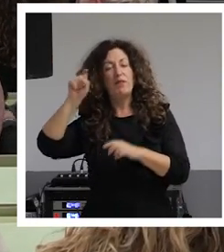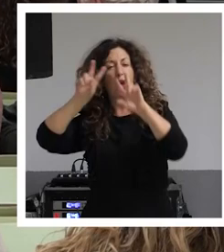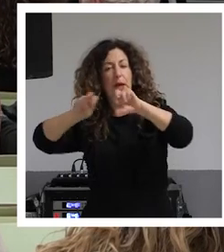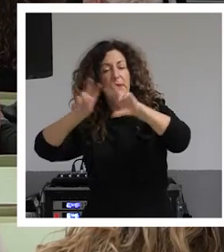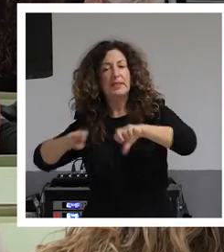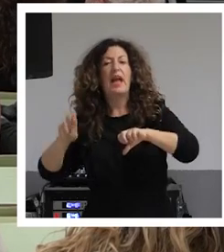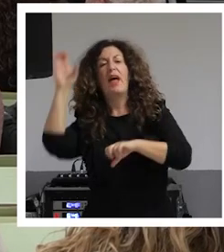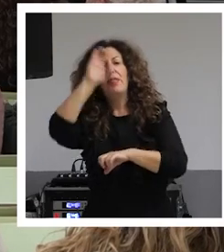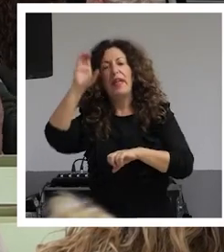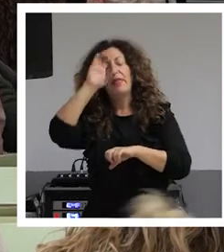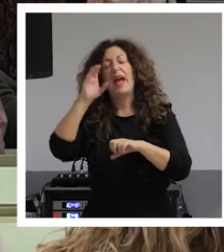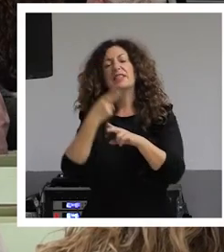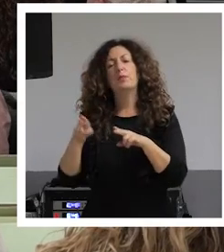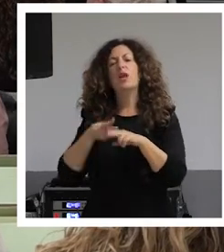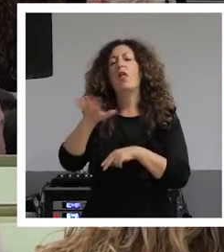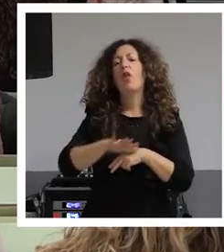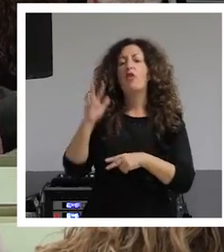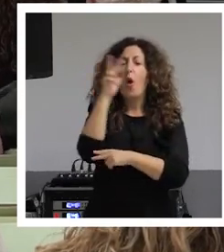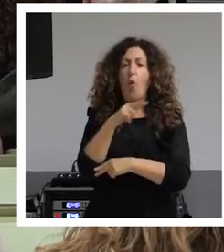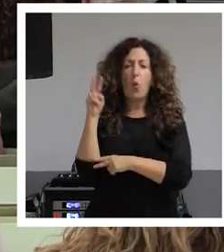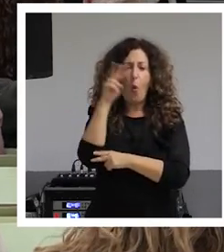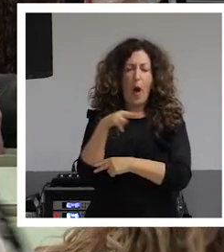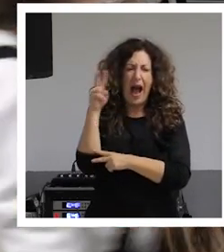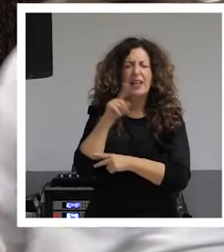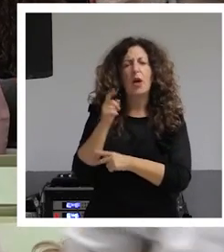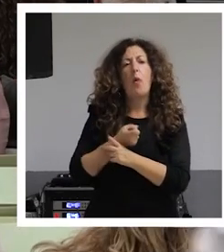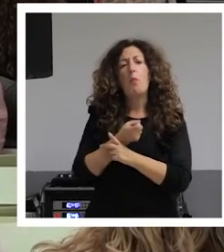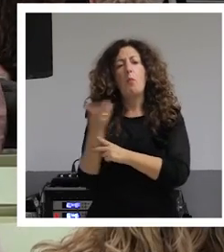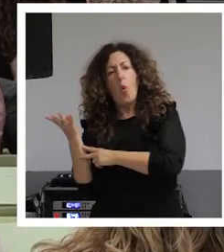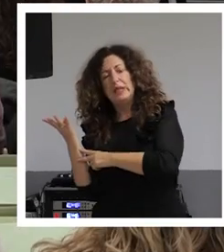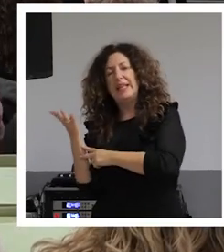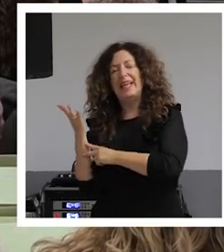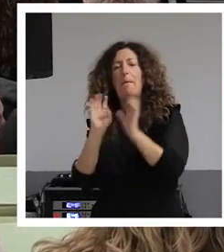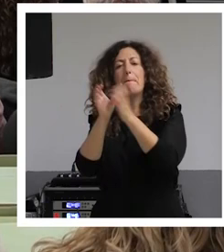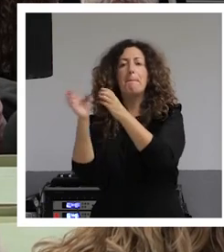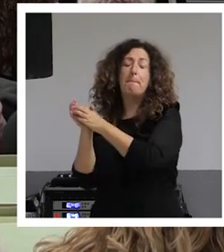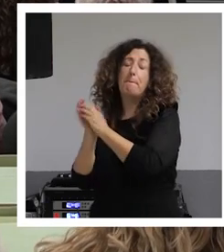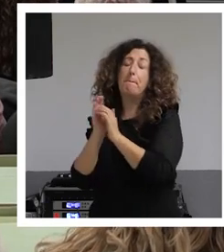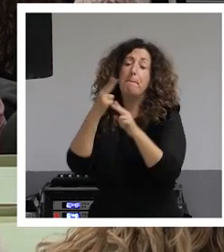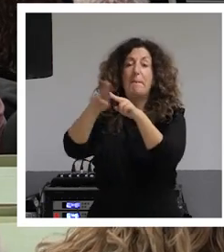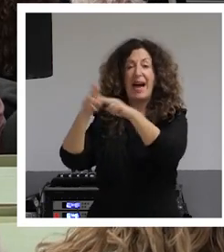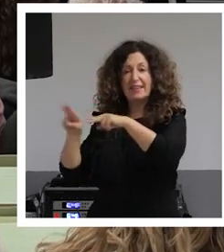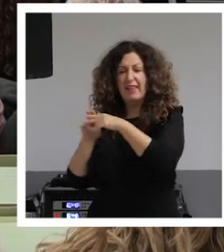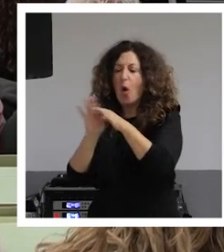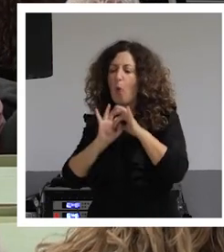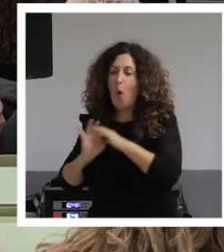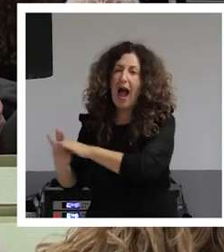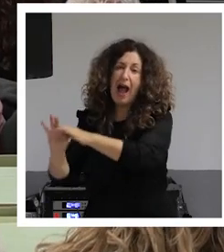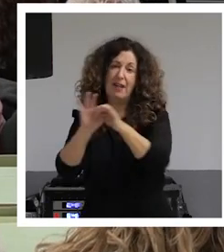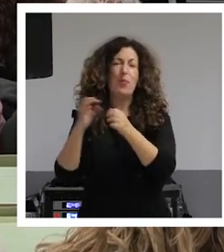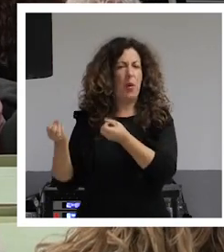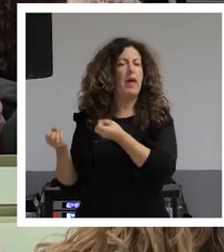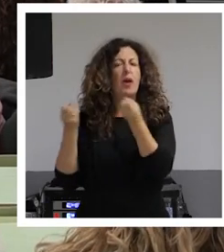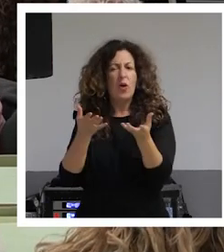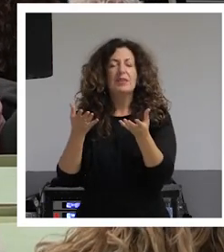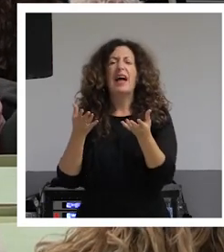universidad de la República de Uruguay y especializado en multipartidismo y coaliciones que yo creo que también nos puede contar la experiencia de ese